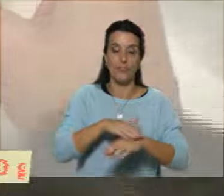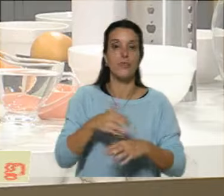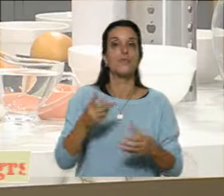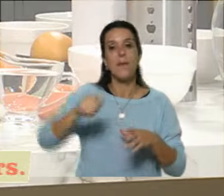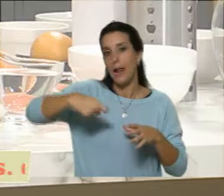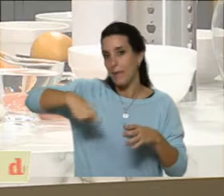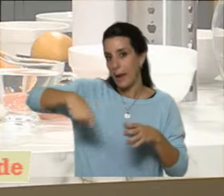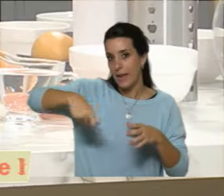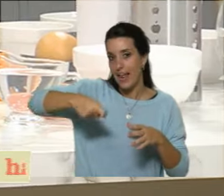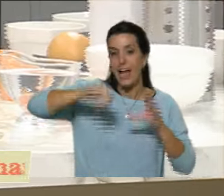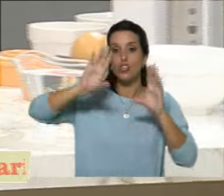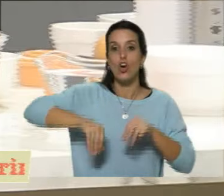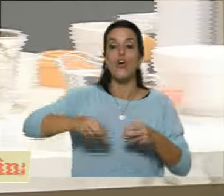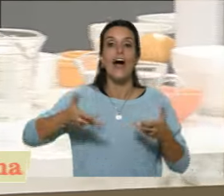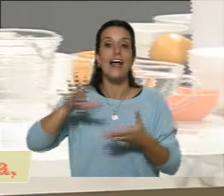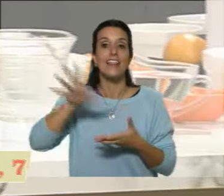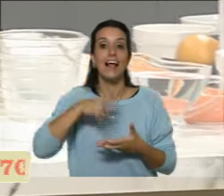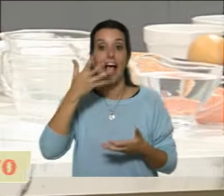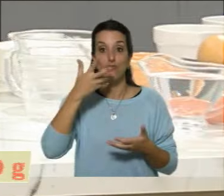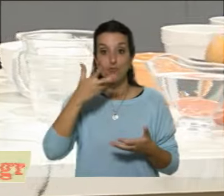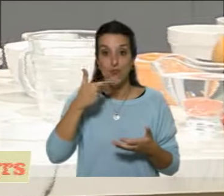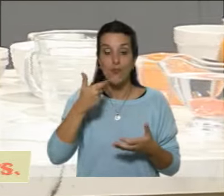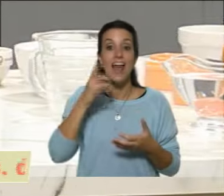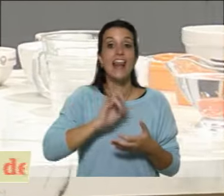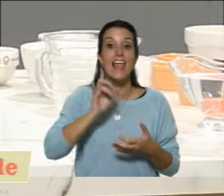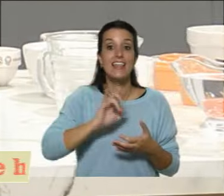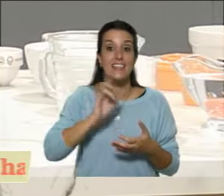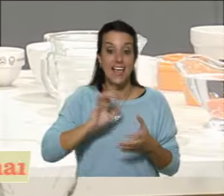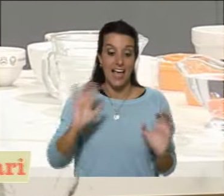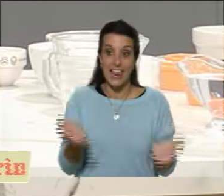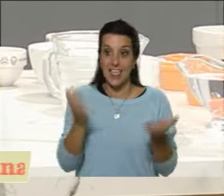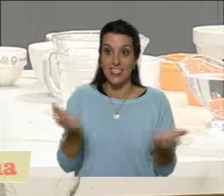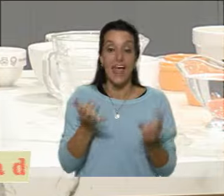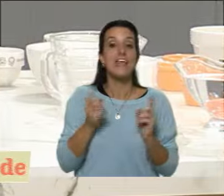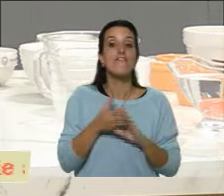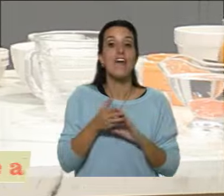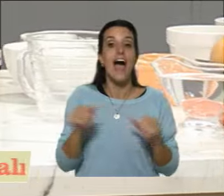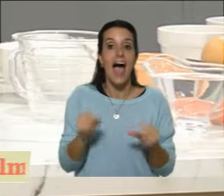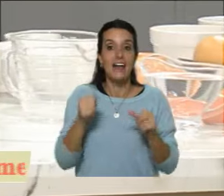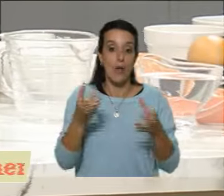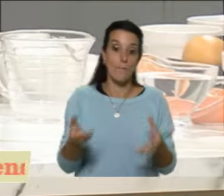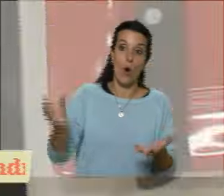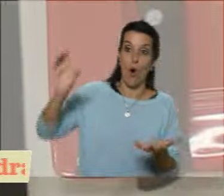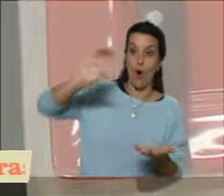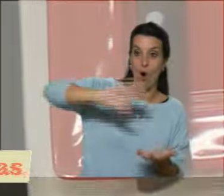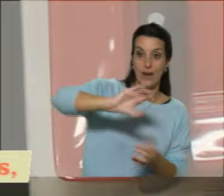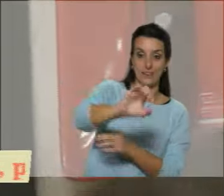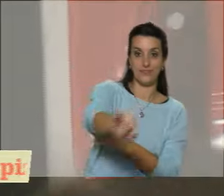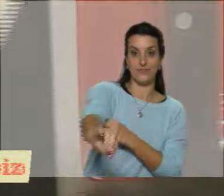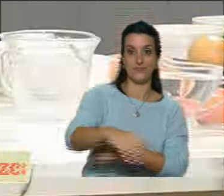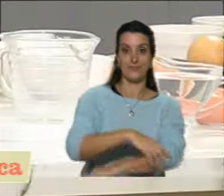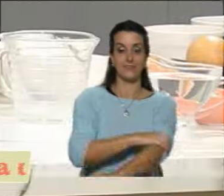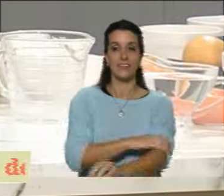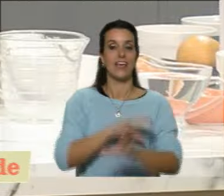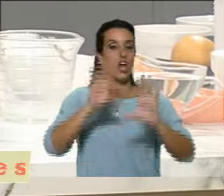Lo mezclas así. Acá tenemos el azúcar con la leche que está calentando. ¿Y qué vamos a hacer? Lo vamos a volcar acá.